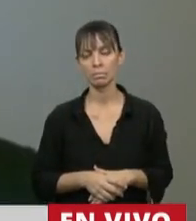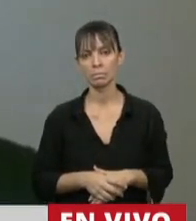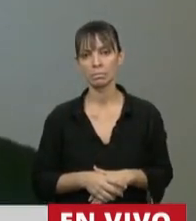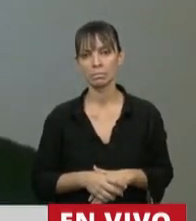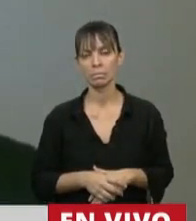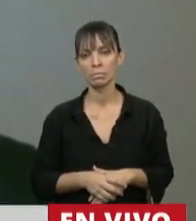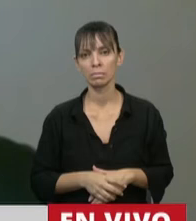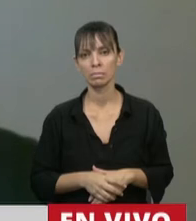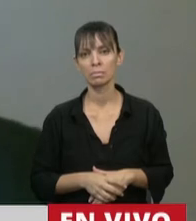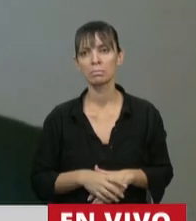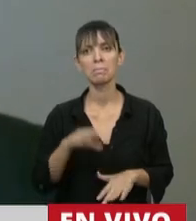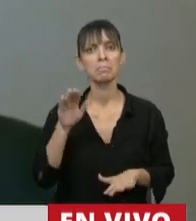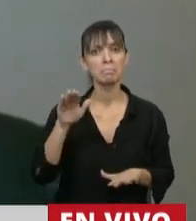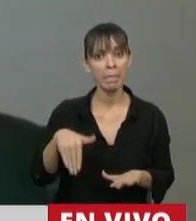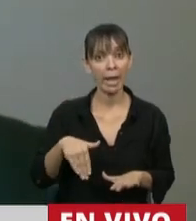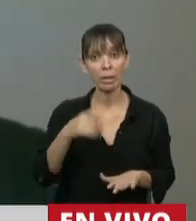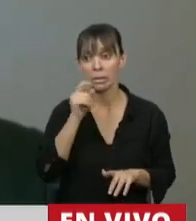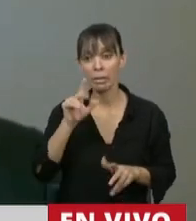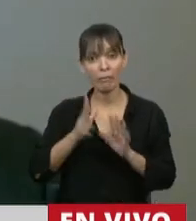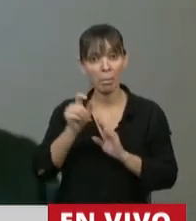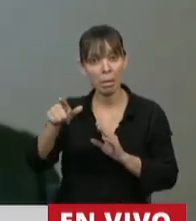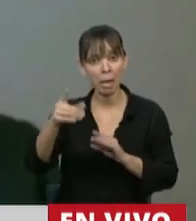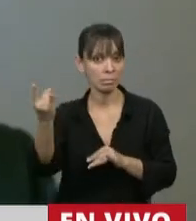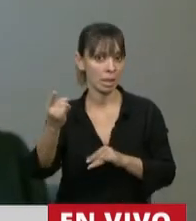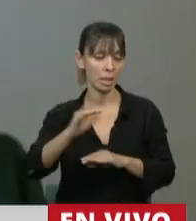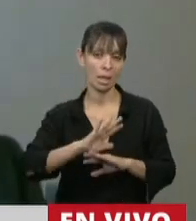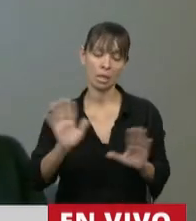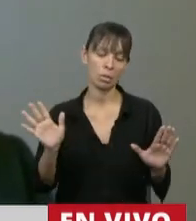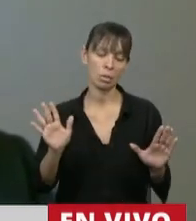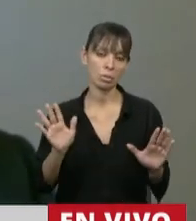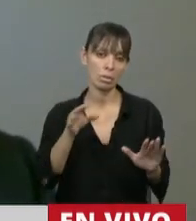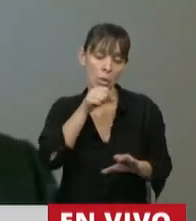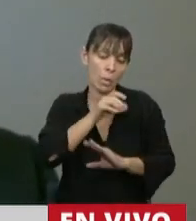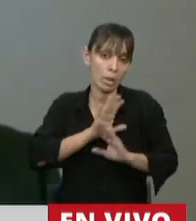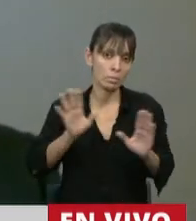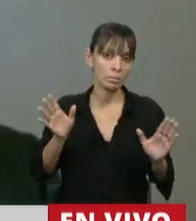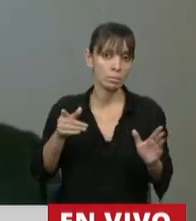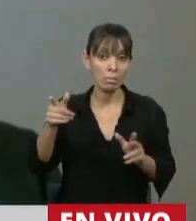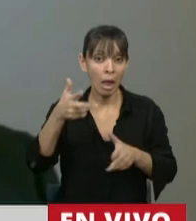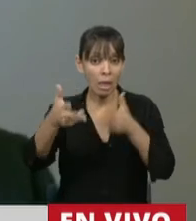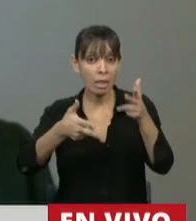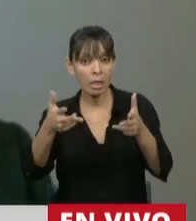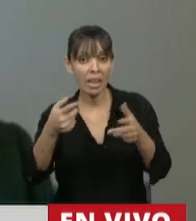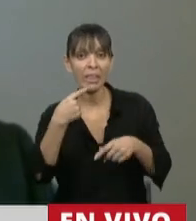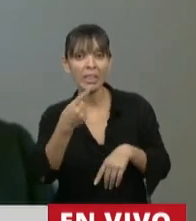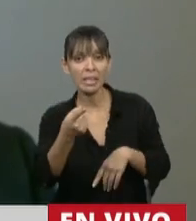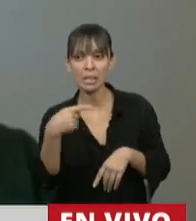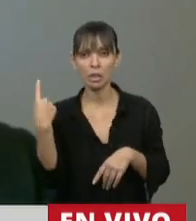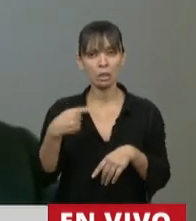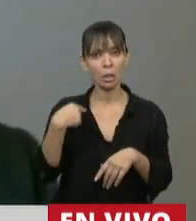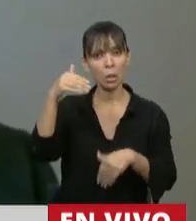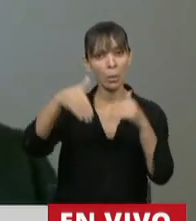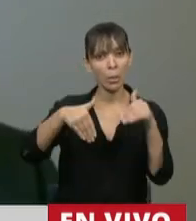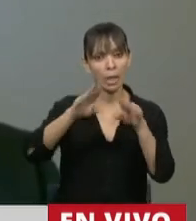menos falseando la verdad, mucho menos diciendo que hemos votado en